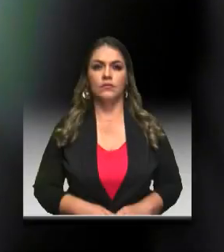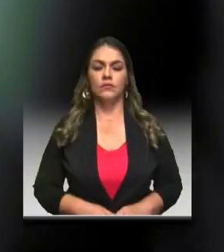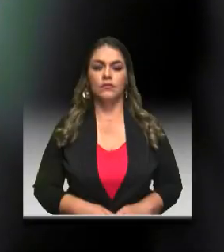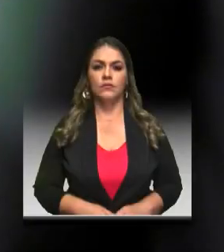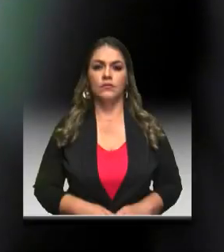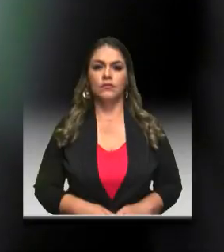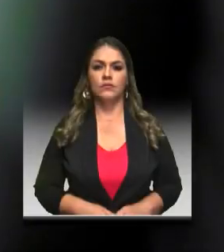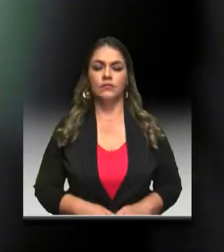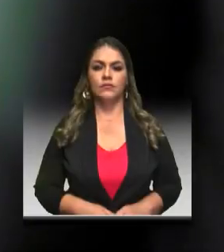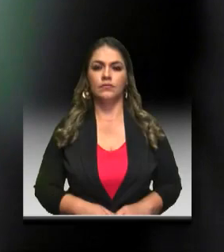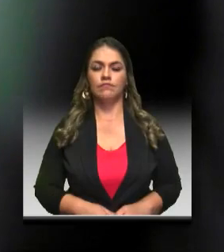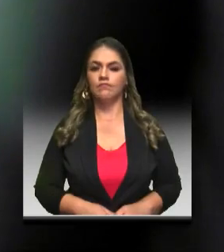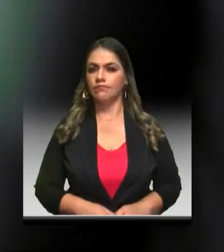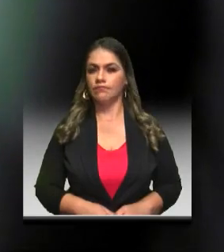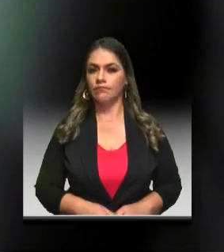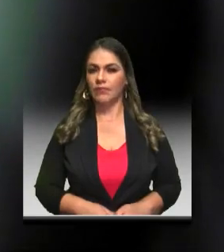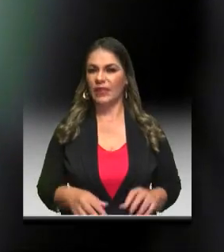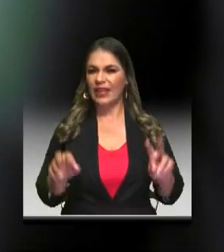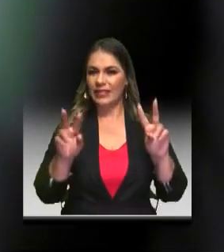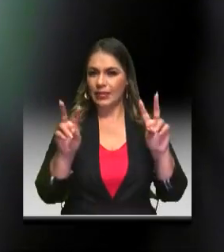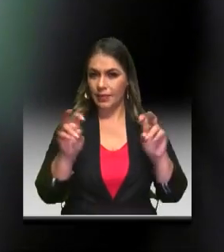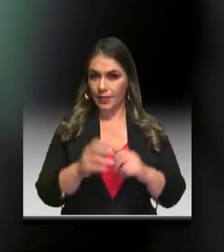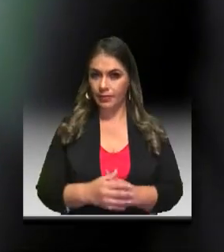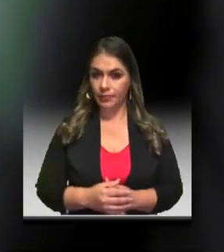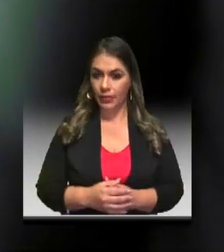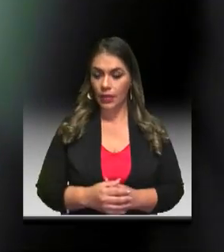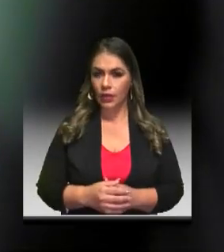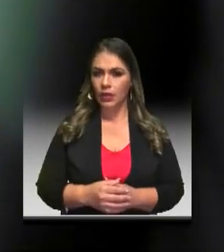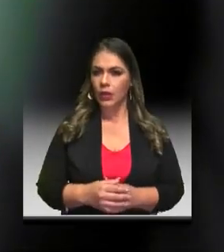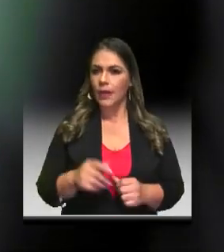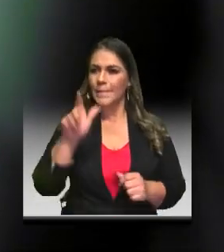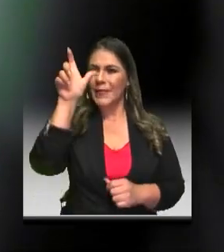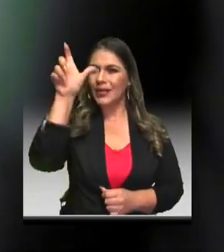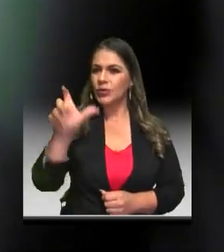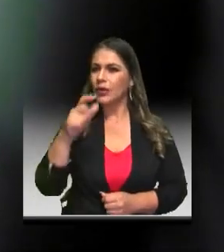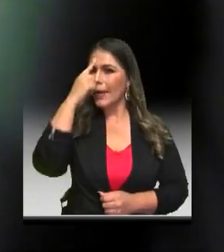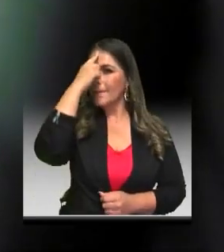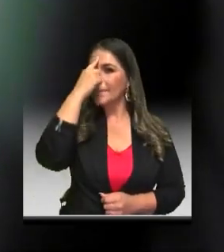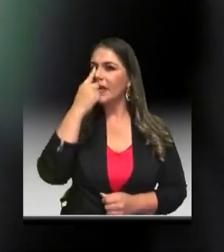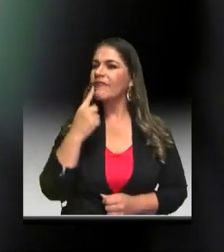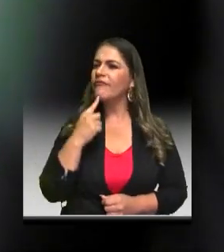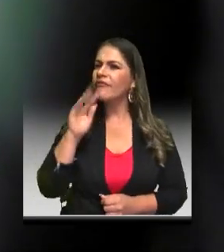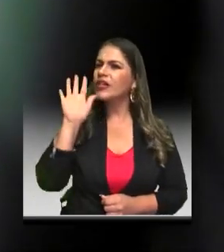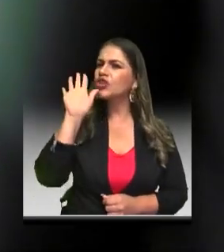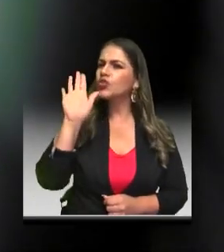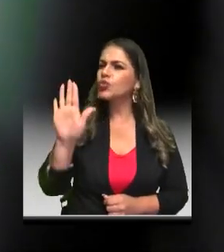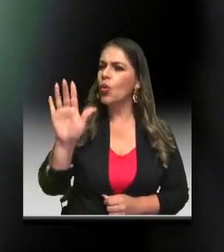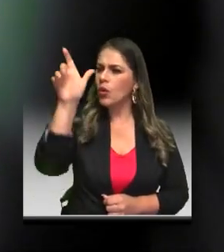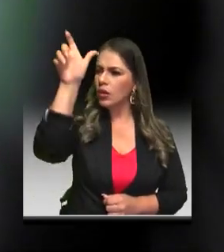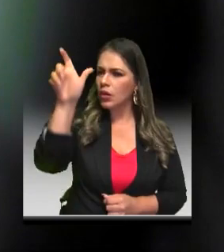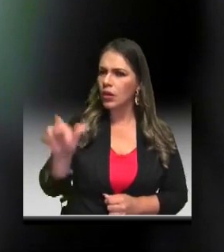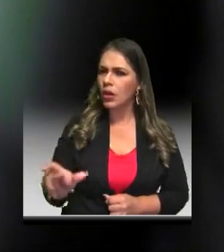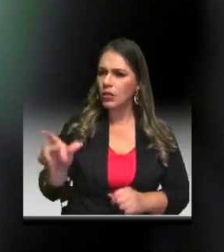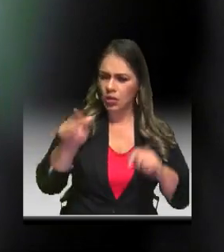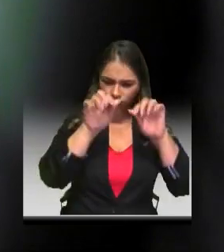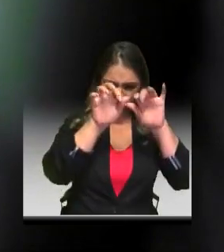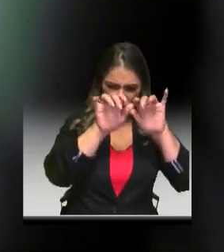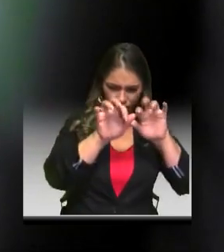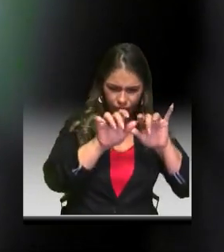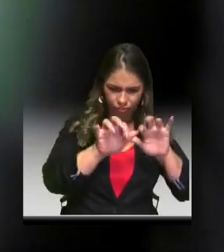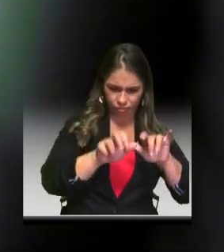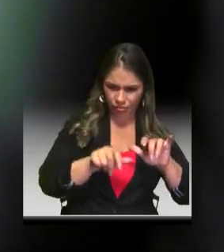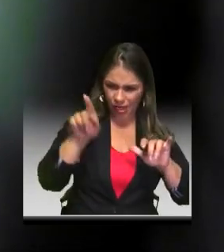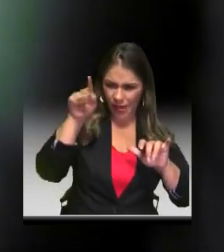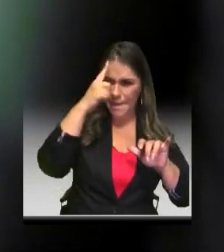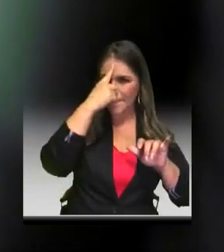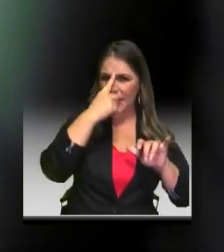Un perfil criminológico. El perfil criminológico es para poder identificar situaciones o eventos que se han venido dando